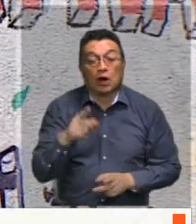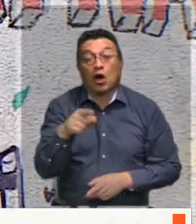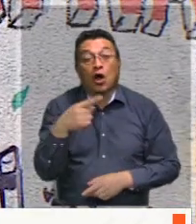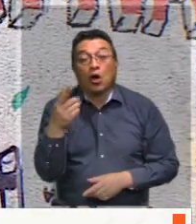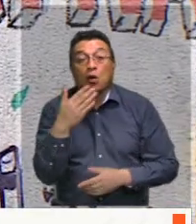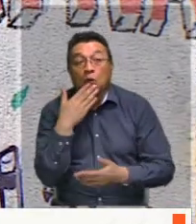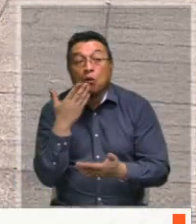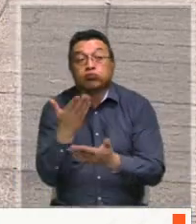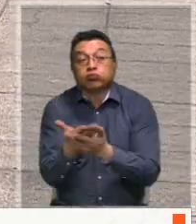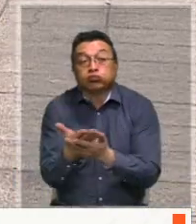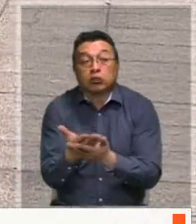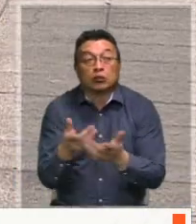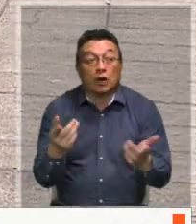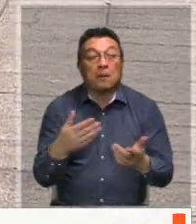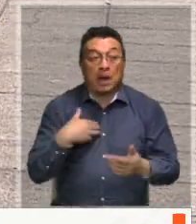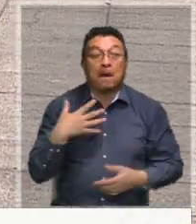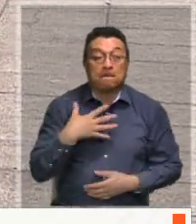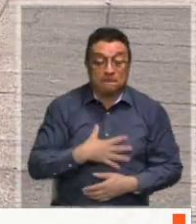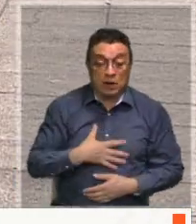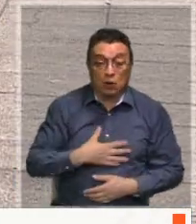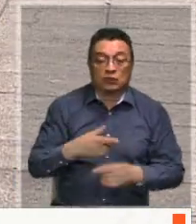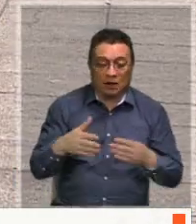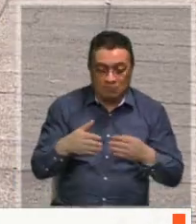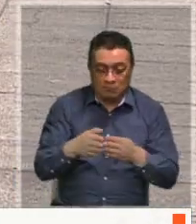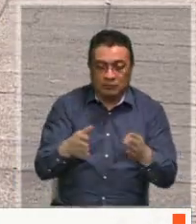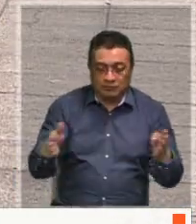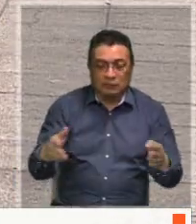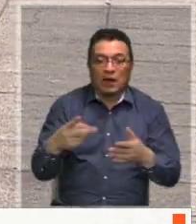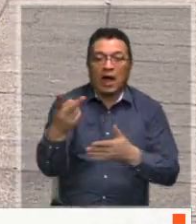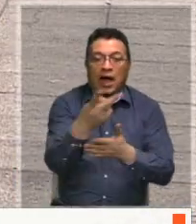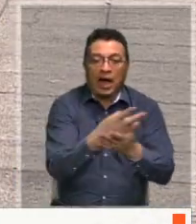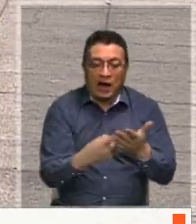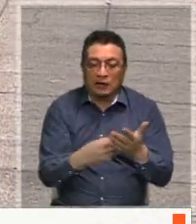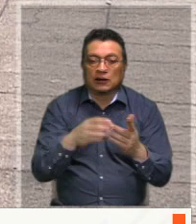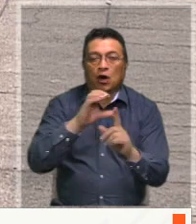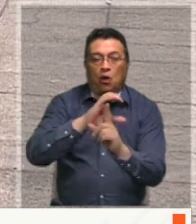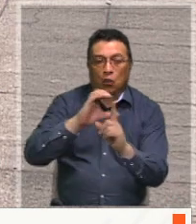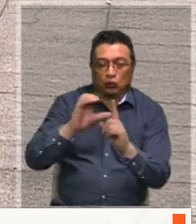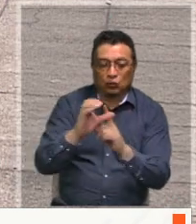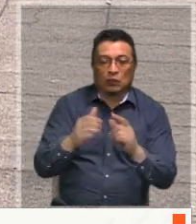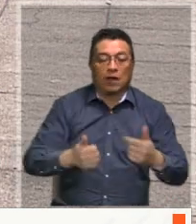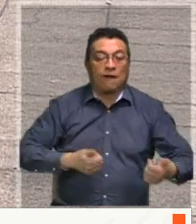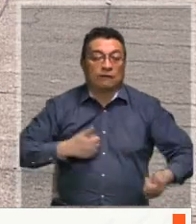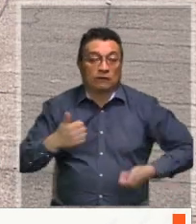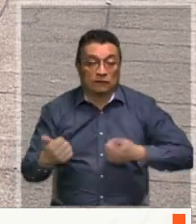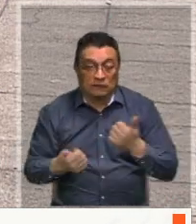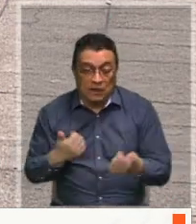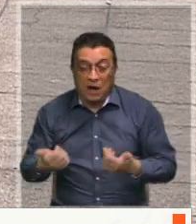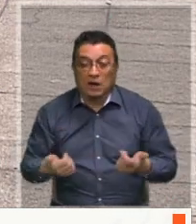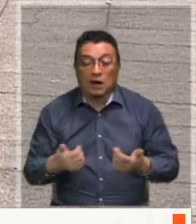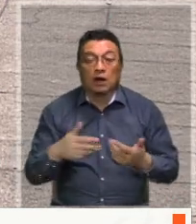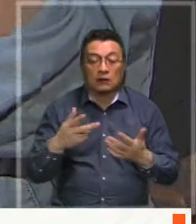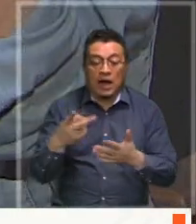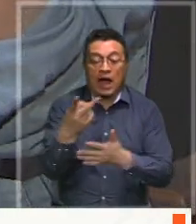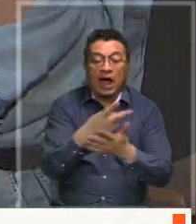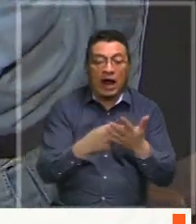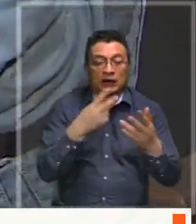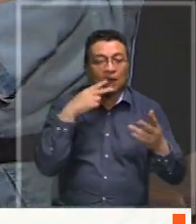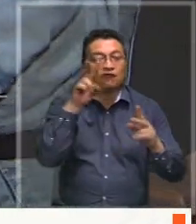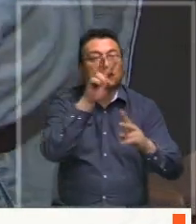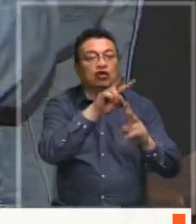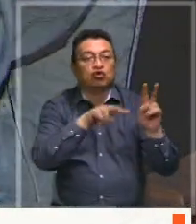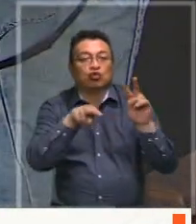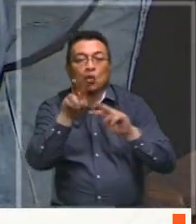propuesta. Me encantaría que se diera más espacio a las artes y a la cultura, desde la danza hasta las artes visuales.